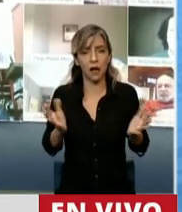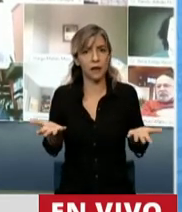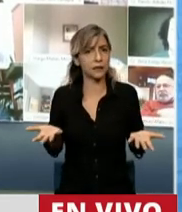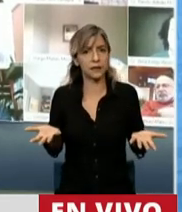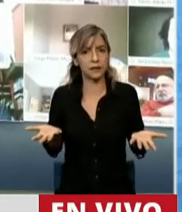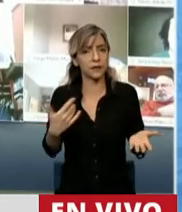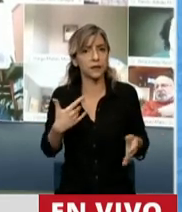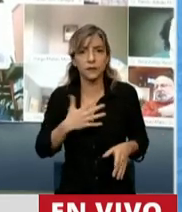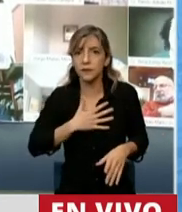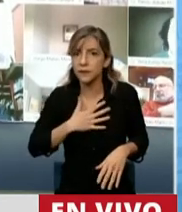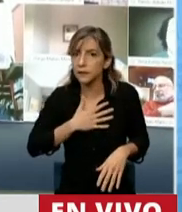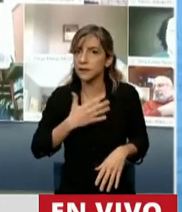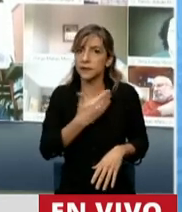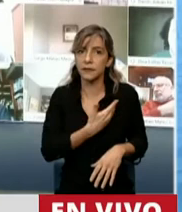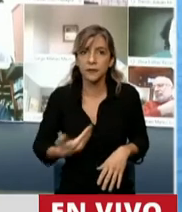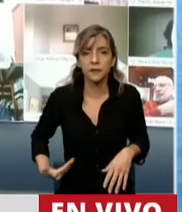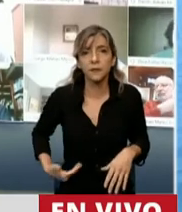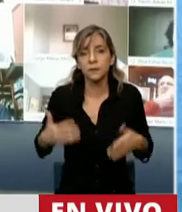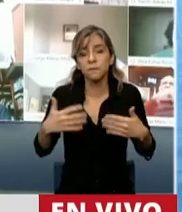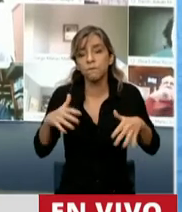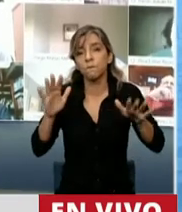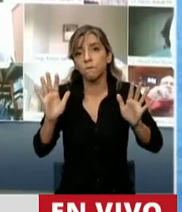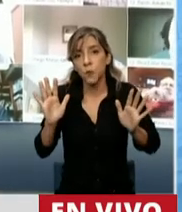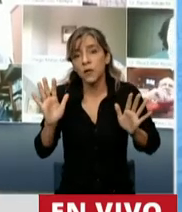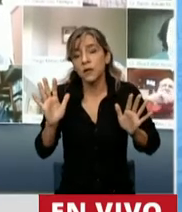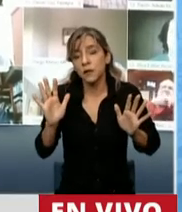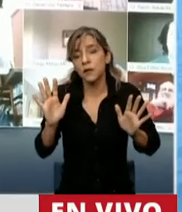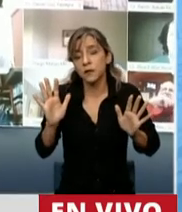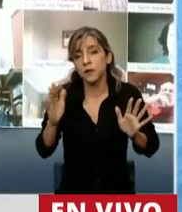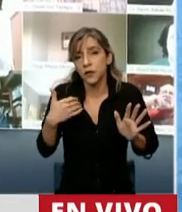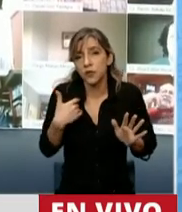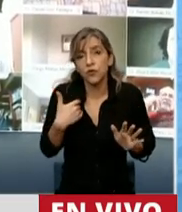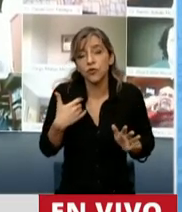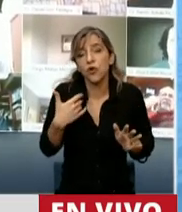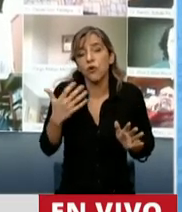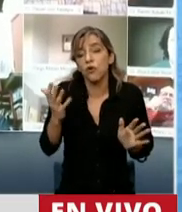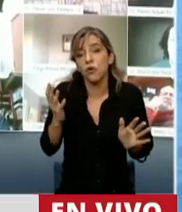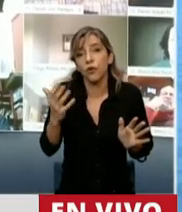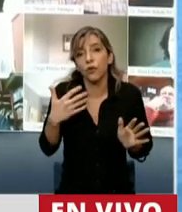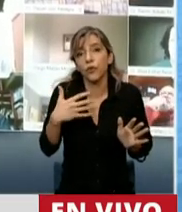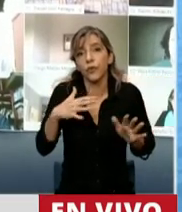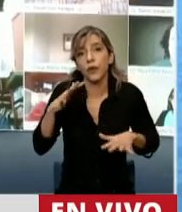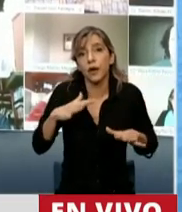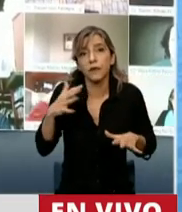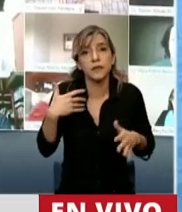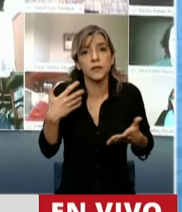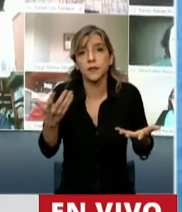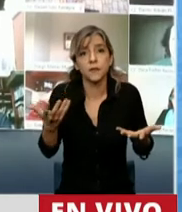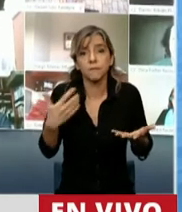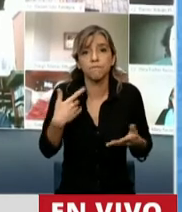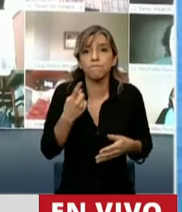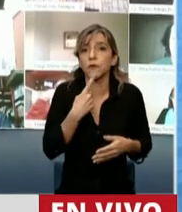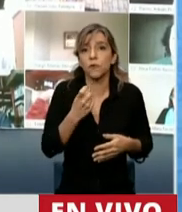presidente que a lo mejor yo no tengo la habilidad para saber en forma remota